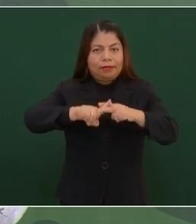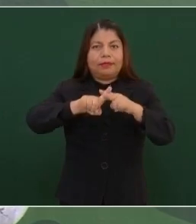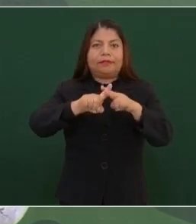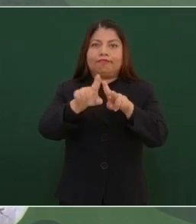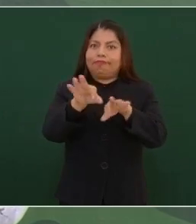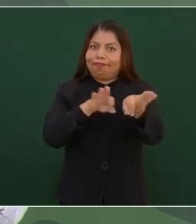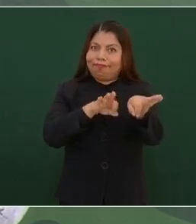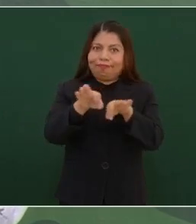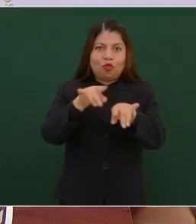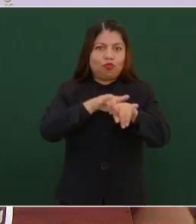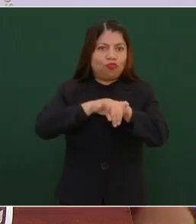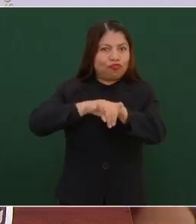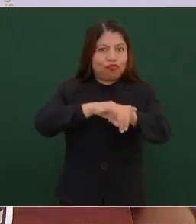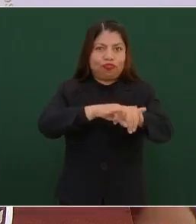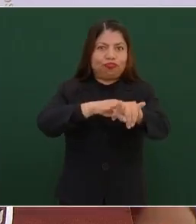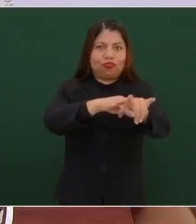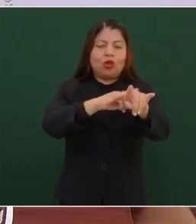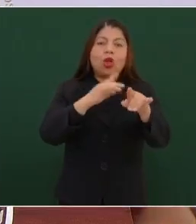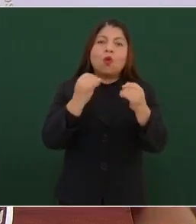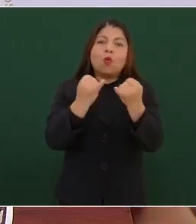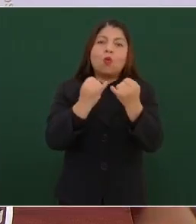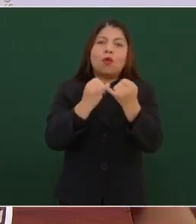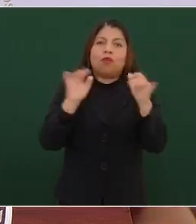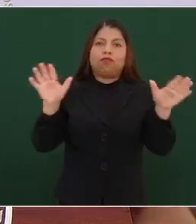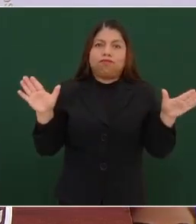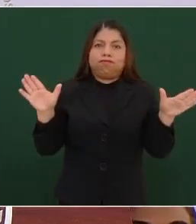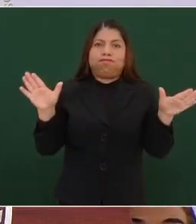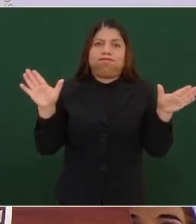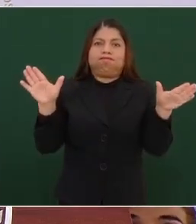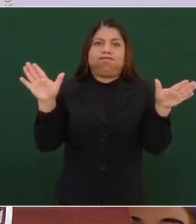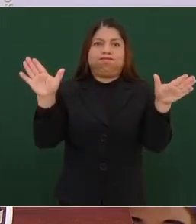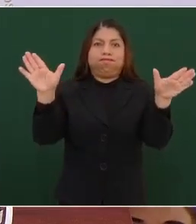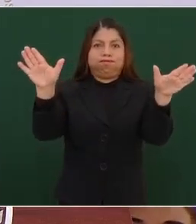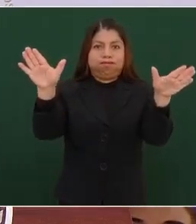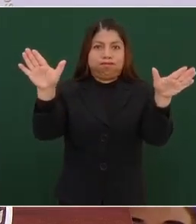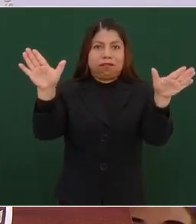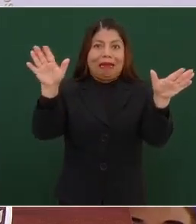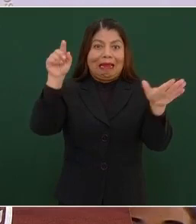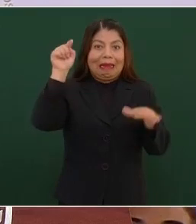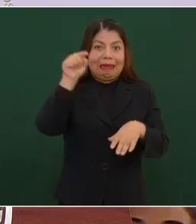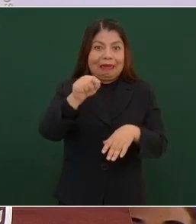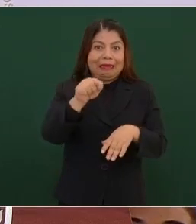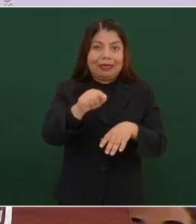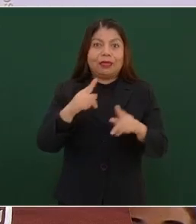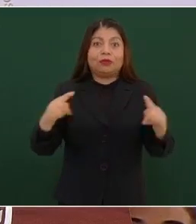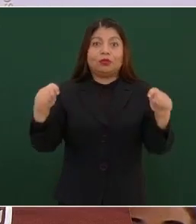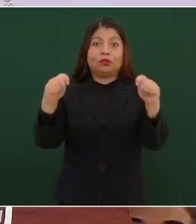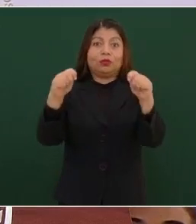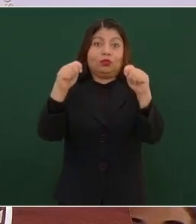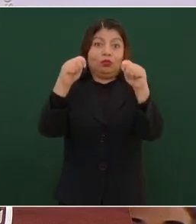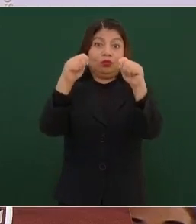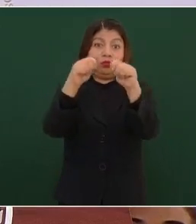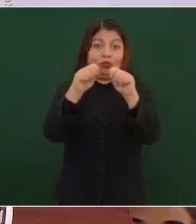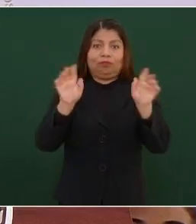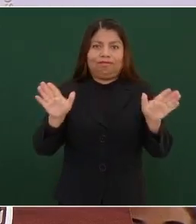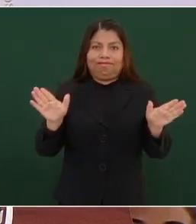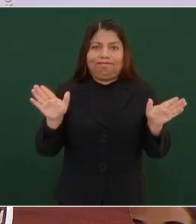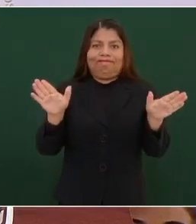1 de diciembre se inaugura el aeropuerto de Tulum, es uno de los más importantes